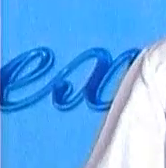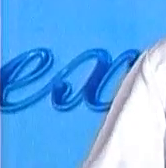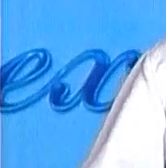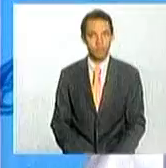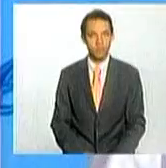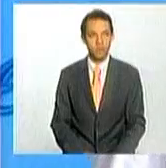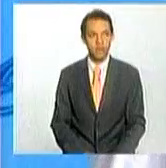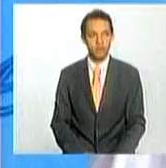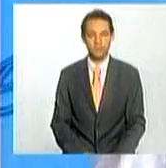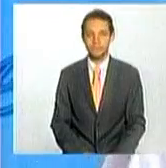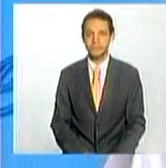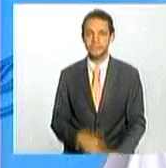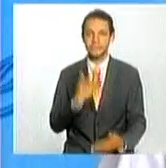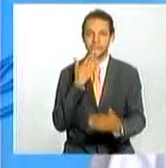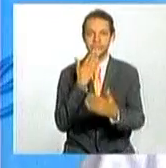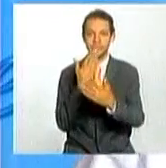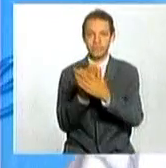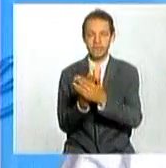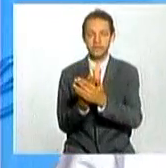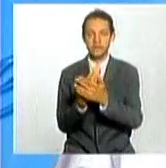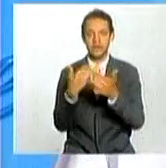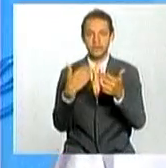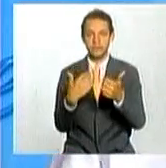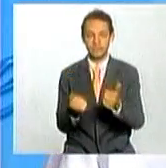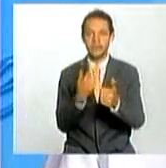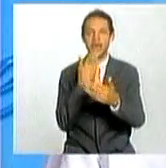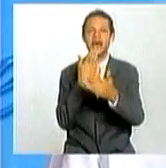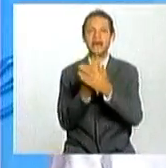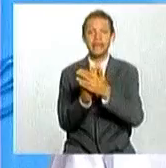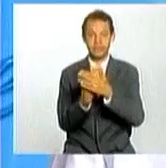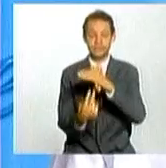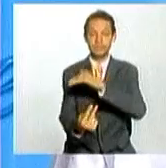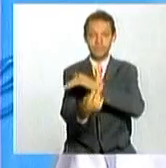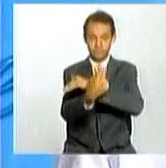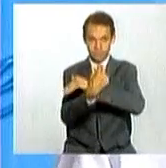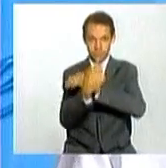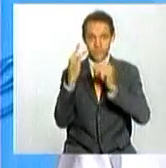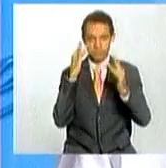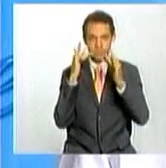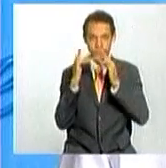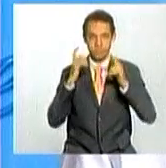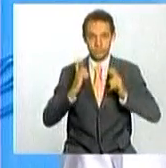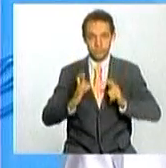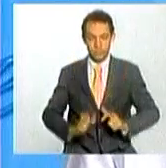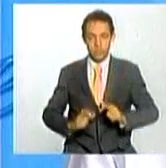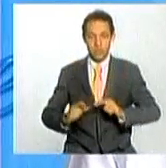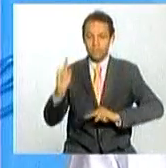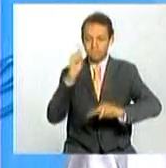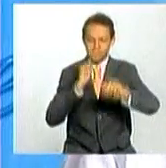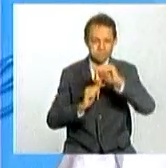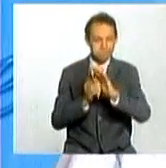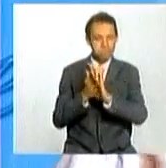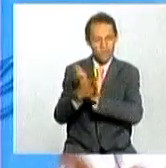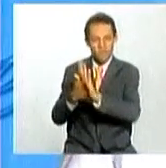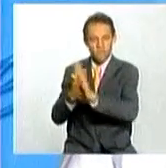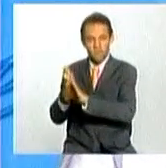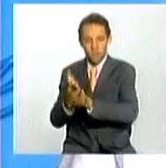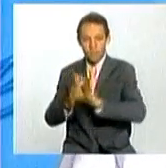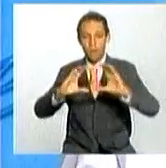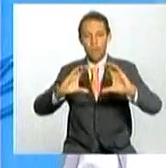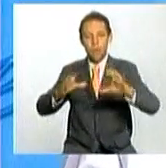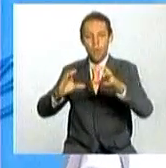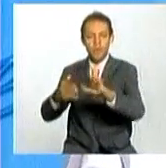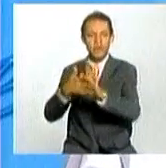Muchas gracias por estar nuevamente con nosotros en una nueva edición de Conexión Vital, un programa de prevención y educación donde queremos llegar a todos sus hogares